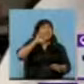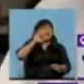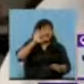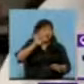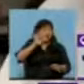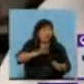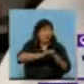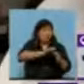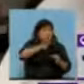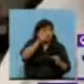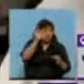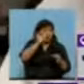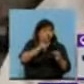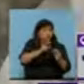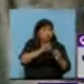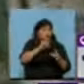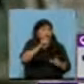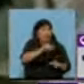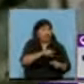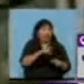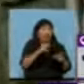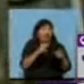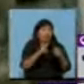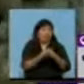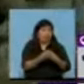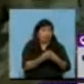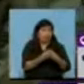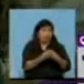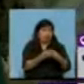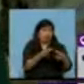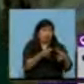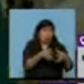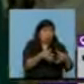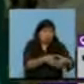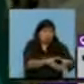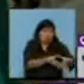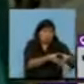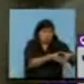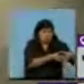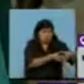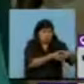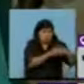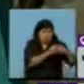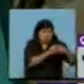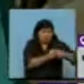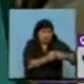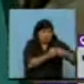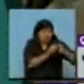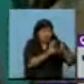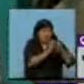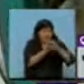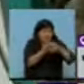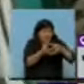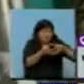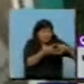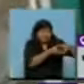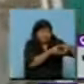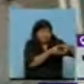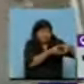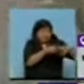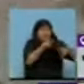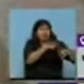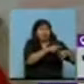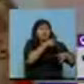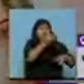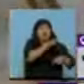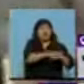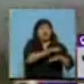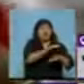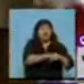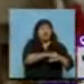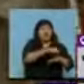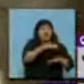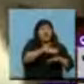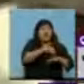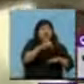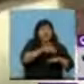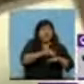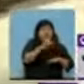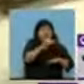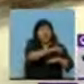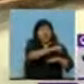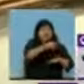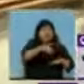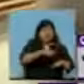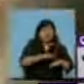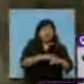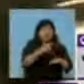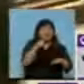suba, el productor lo espera. Si tiene expectativa de que va a seguir subiendo, lo sigue esperando. Entonces el mercado está